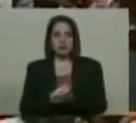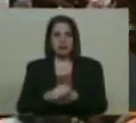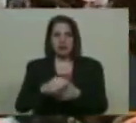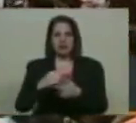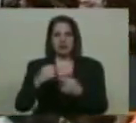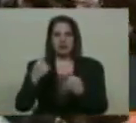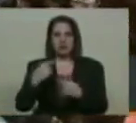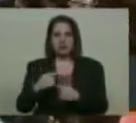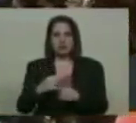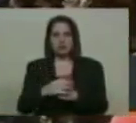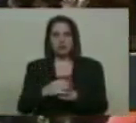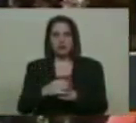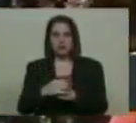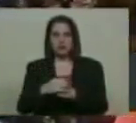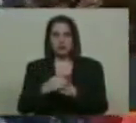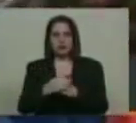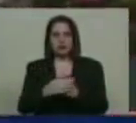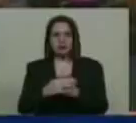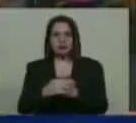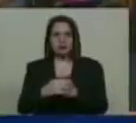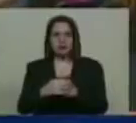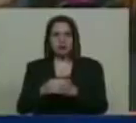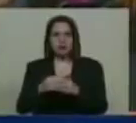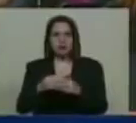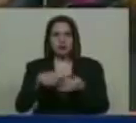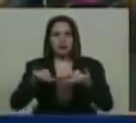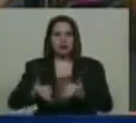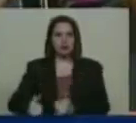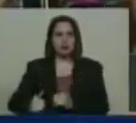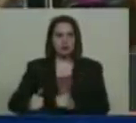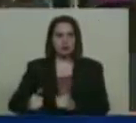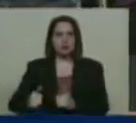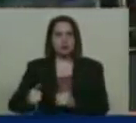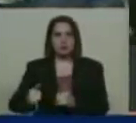Maduro, brazo duro, hijo de Guaycaipuro.